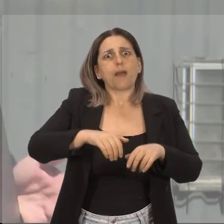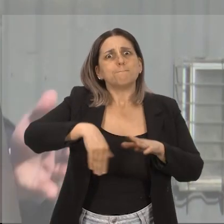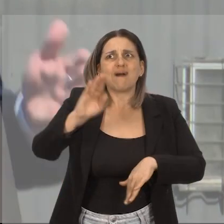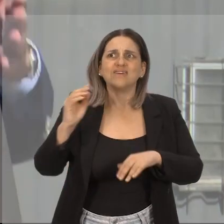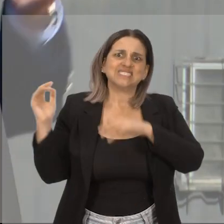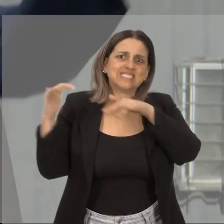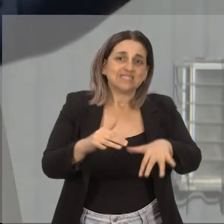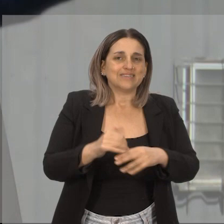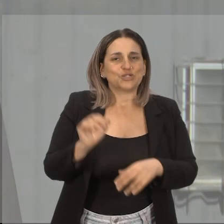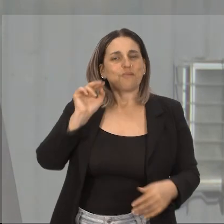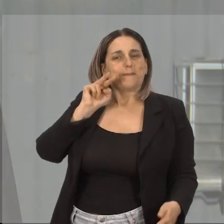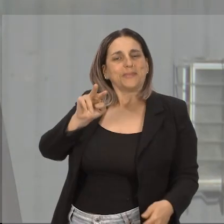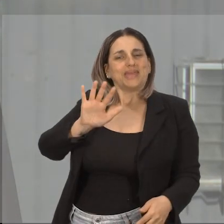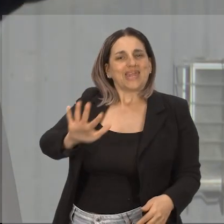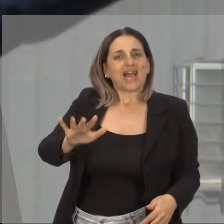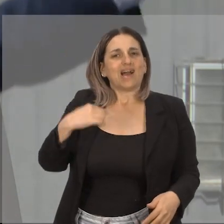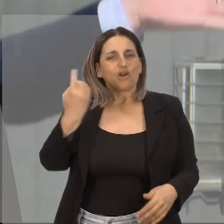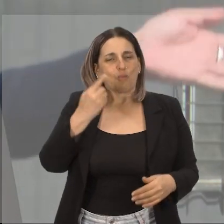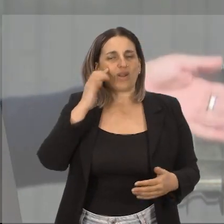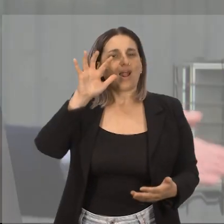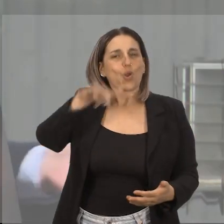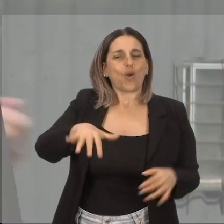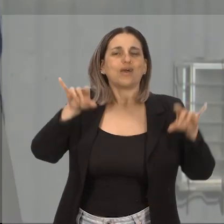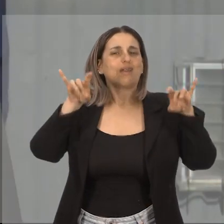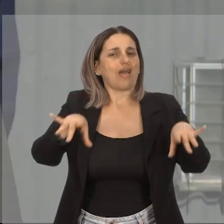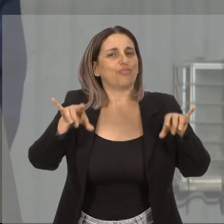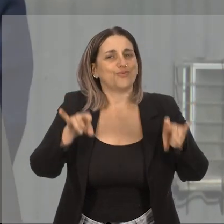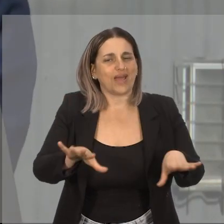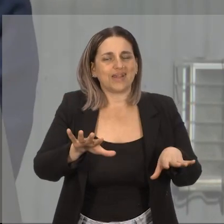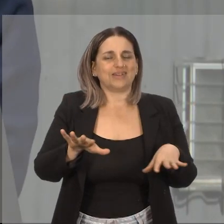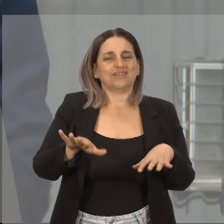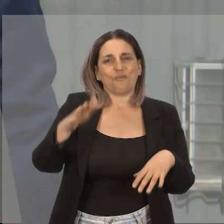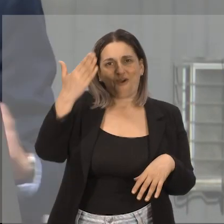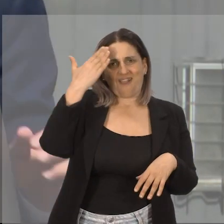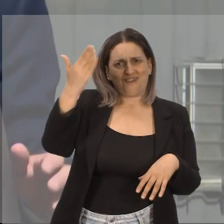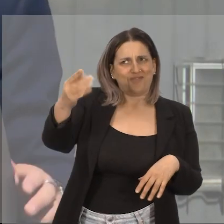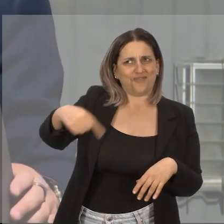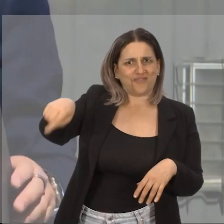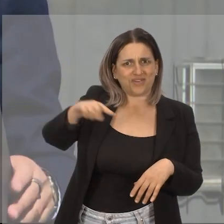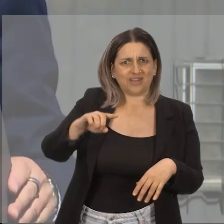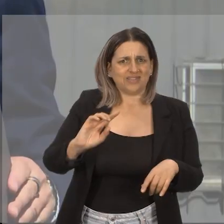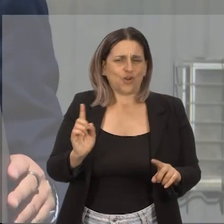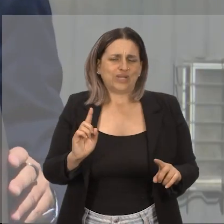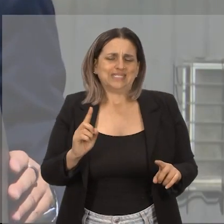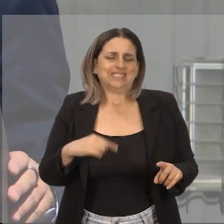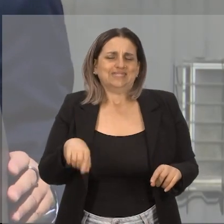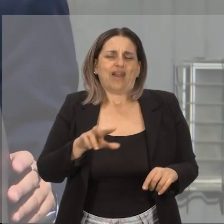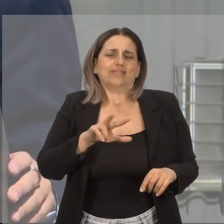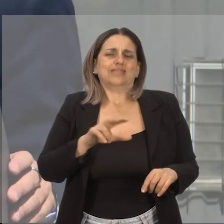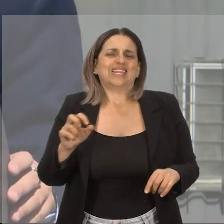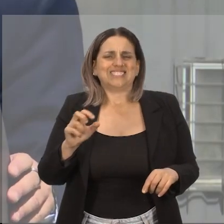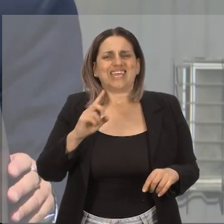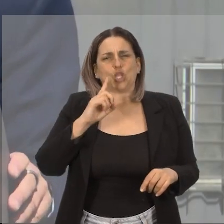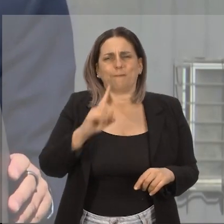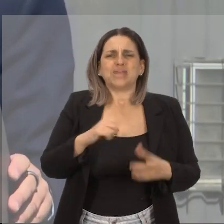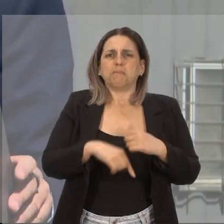verdad que yo estaba mirando para allá enfrente, porque era el lugar natural. No vamos a estar ni cerca de esa